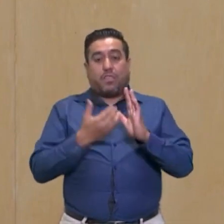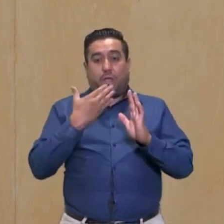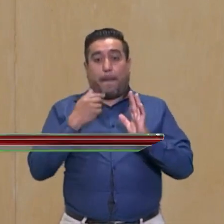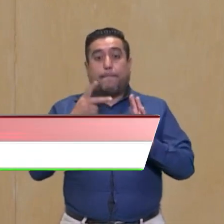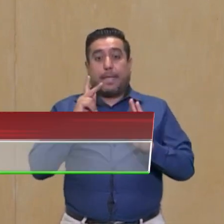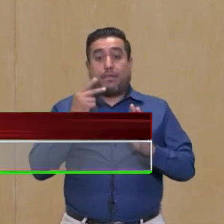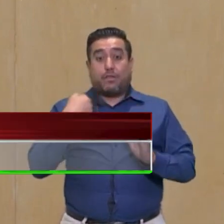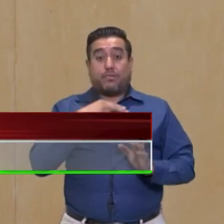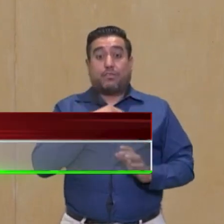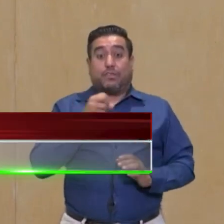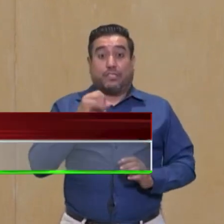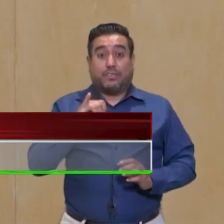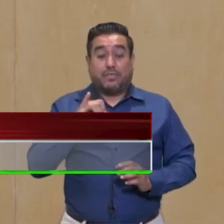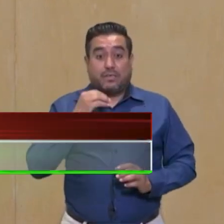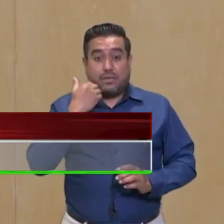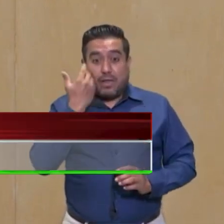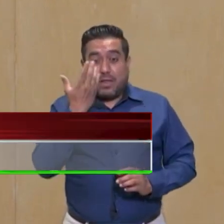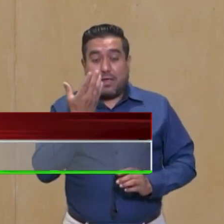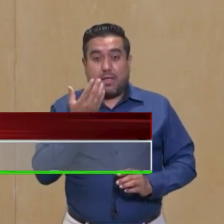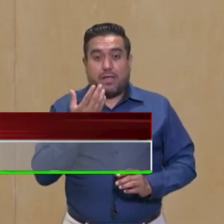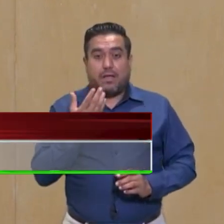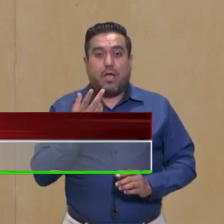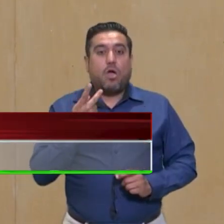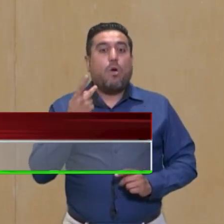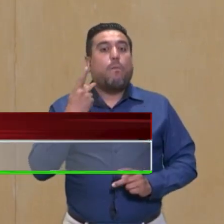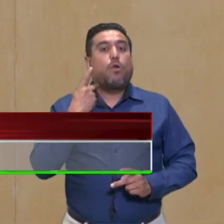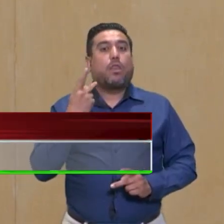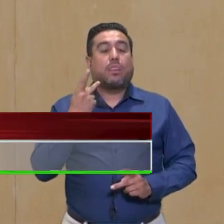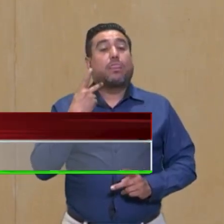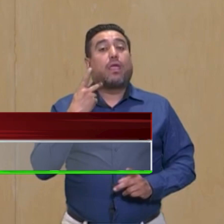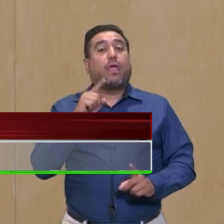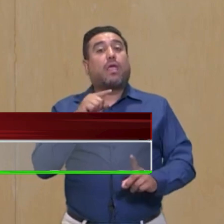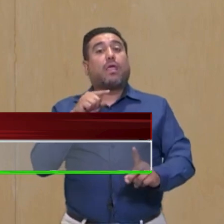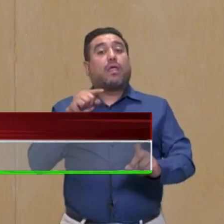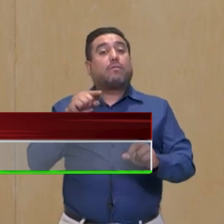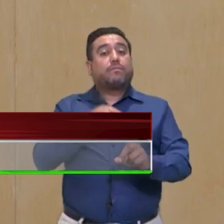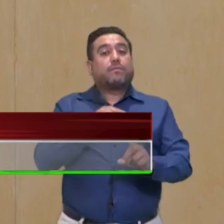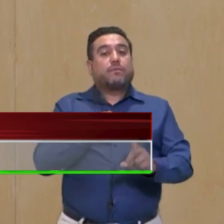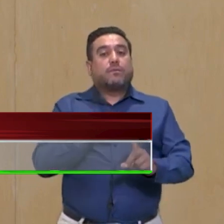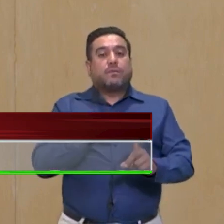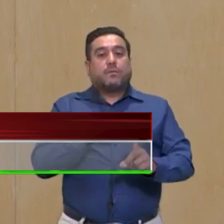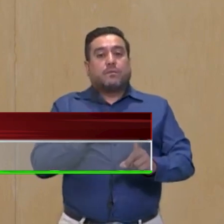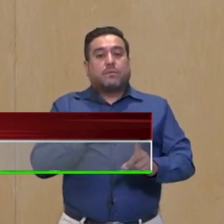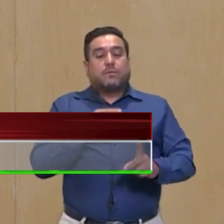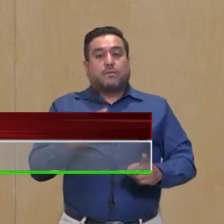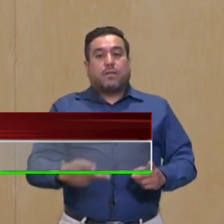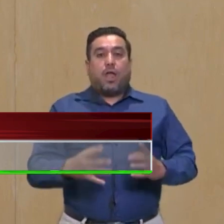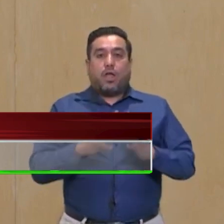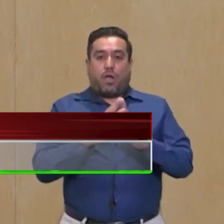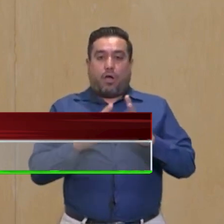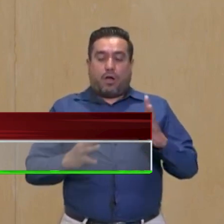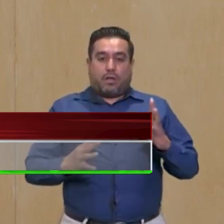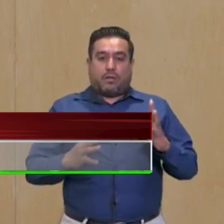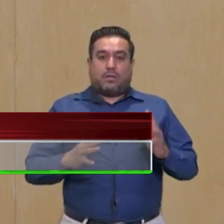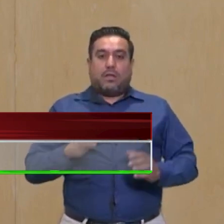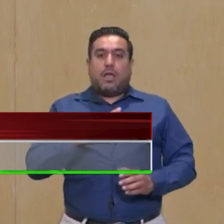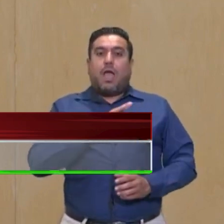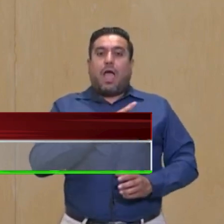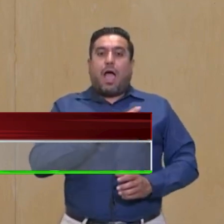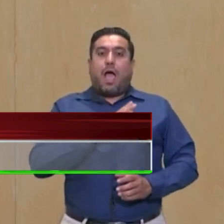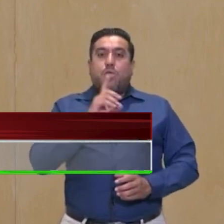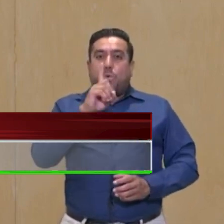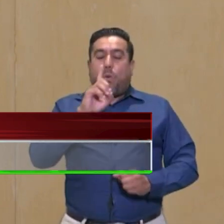sí buscamos es que hay una consecuencia política en este congreso Hay un problema